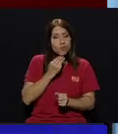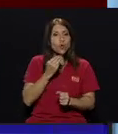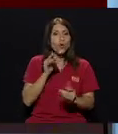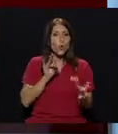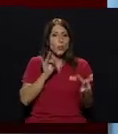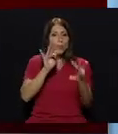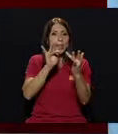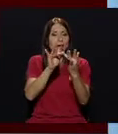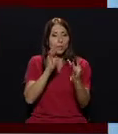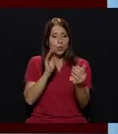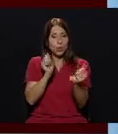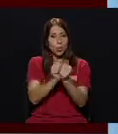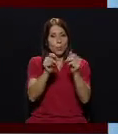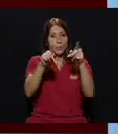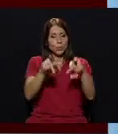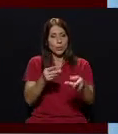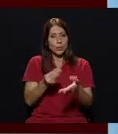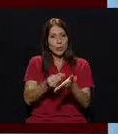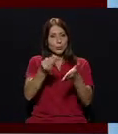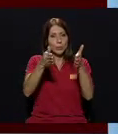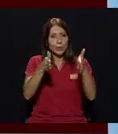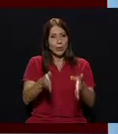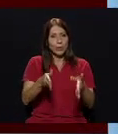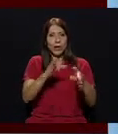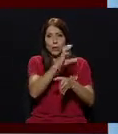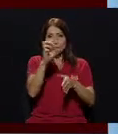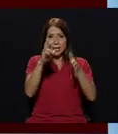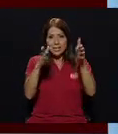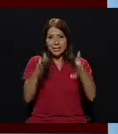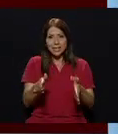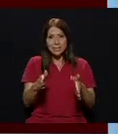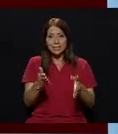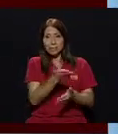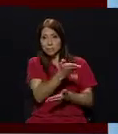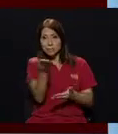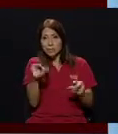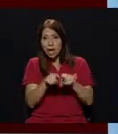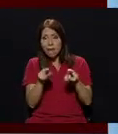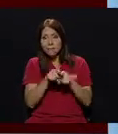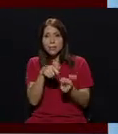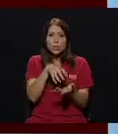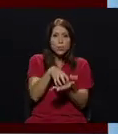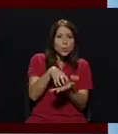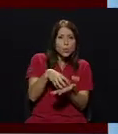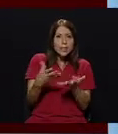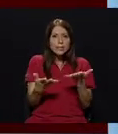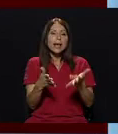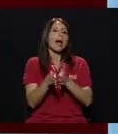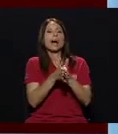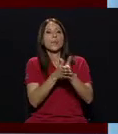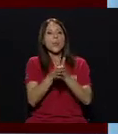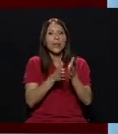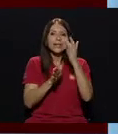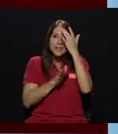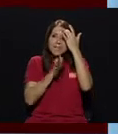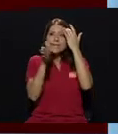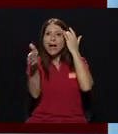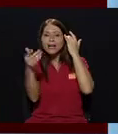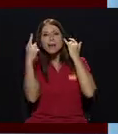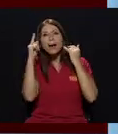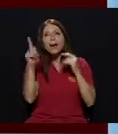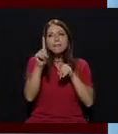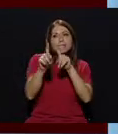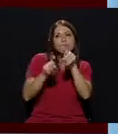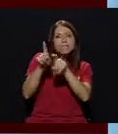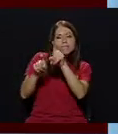sus dudas, aproveche y vaya a ese tipo de ferias, ¿verdad? Que averigüe, que se informe, ¿verdad? Y se van a tocar varios temas,